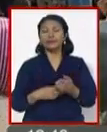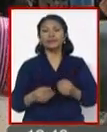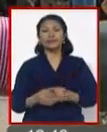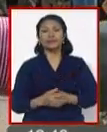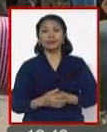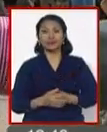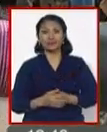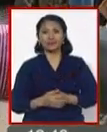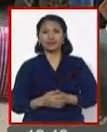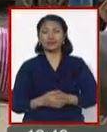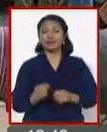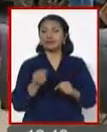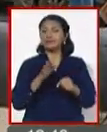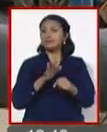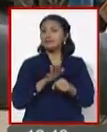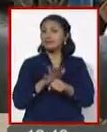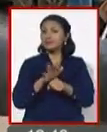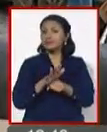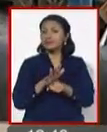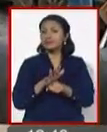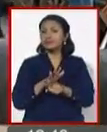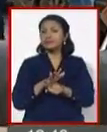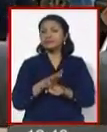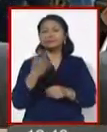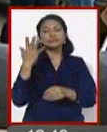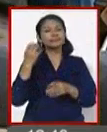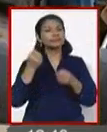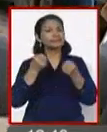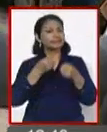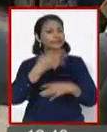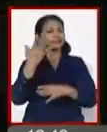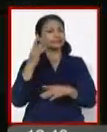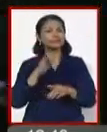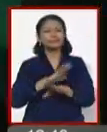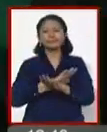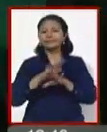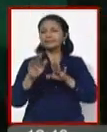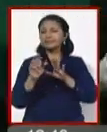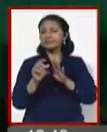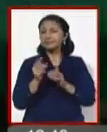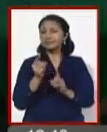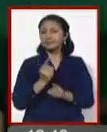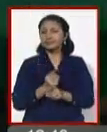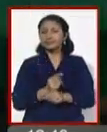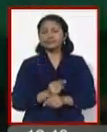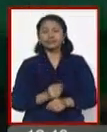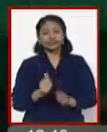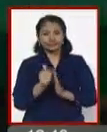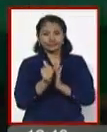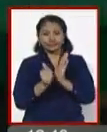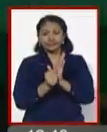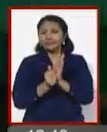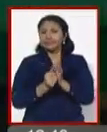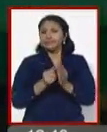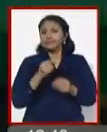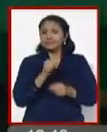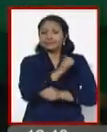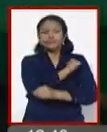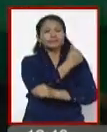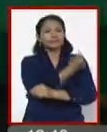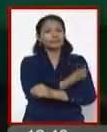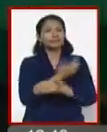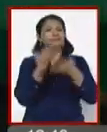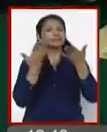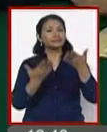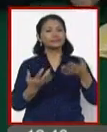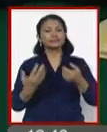que han incurrido. Es bastante grande tomar una medida como esta y es totalmente injusta. Por su parte, el doctor Oswaldo Ulloa, rector interino, manifestó que ya hay